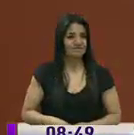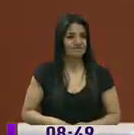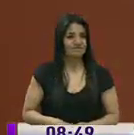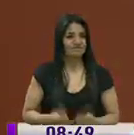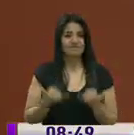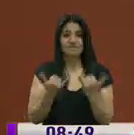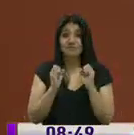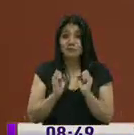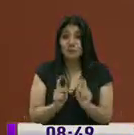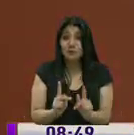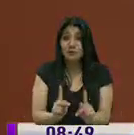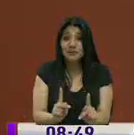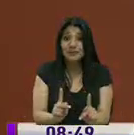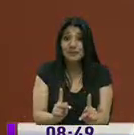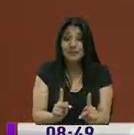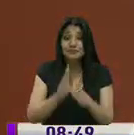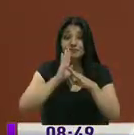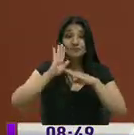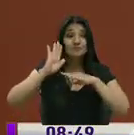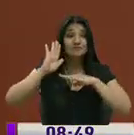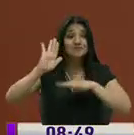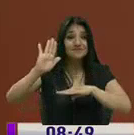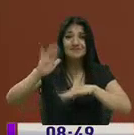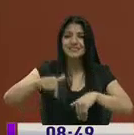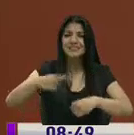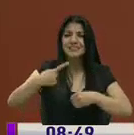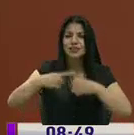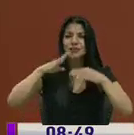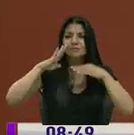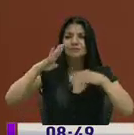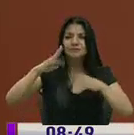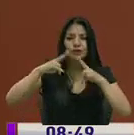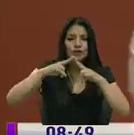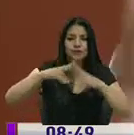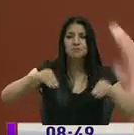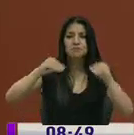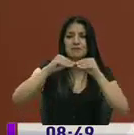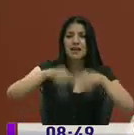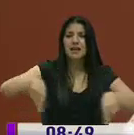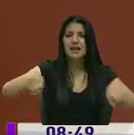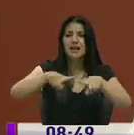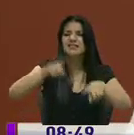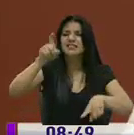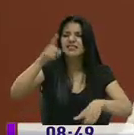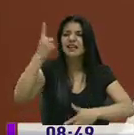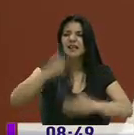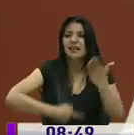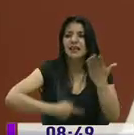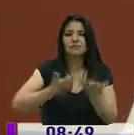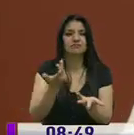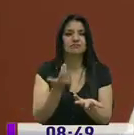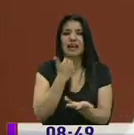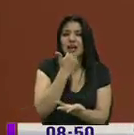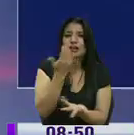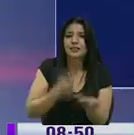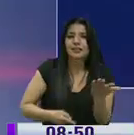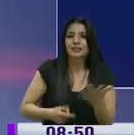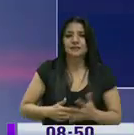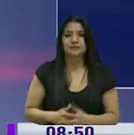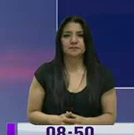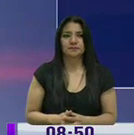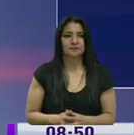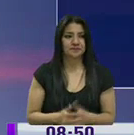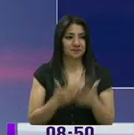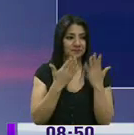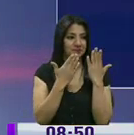de comprometerse con la ciudad de no ser más de cerca cuáles son las necesidades de los quiteños si usted